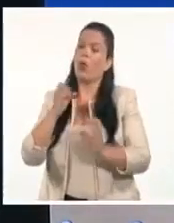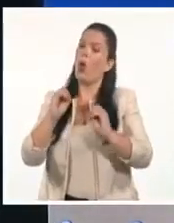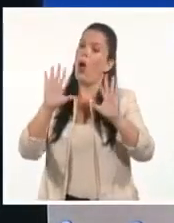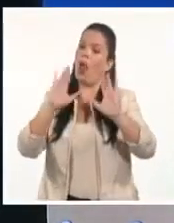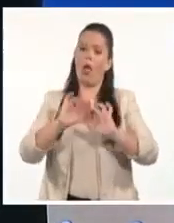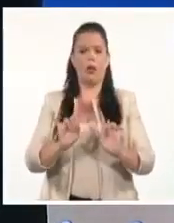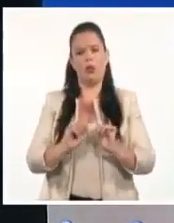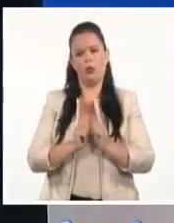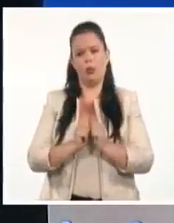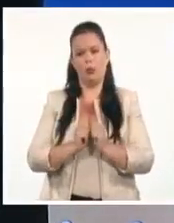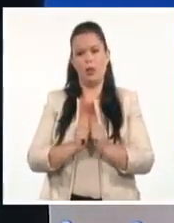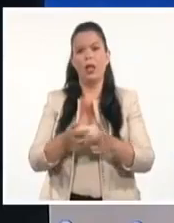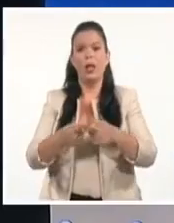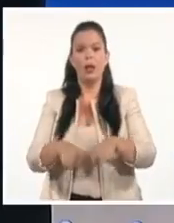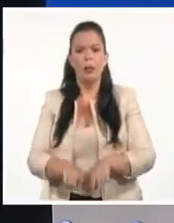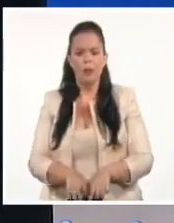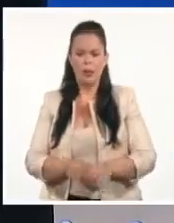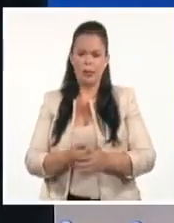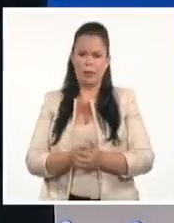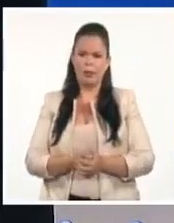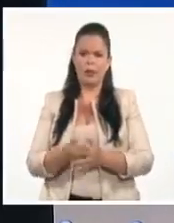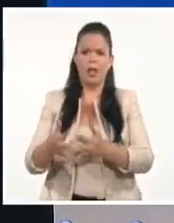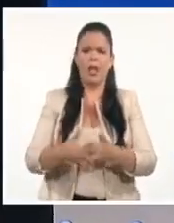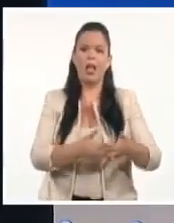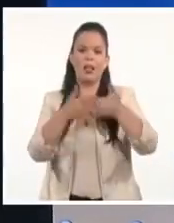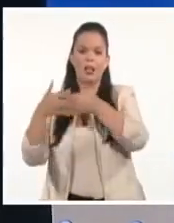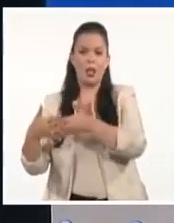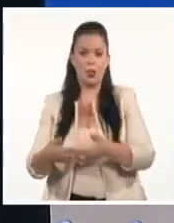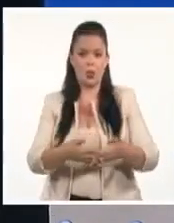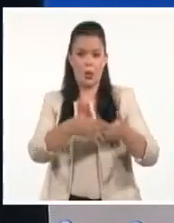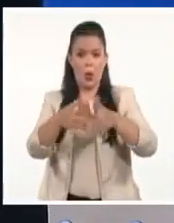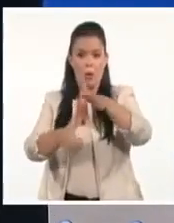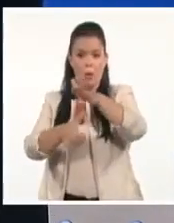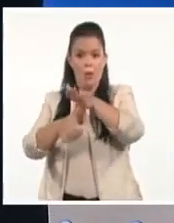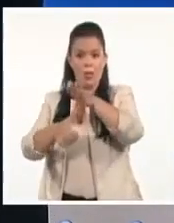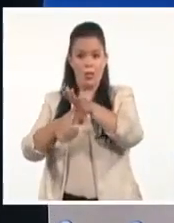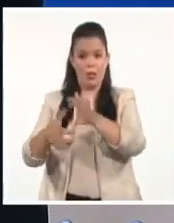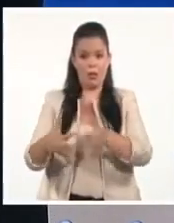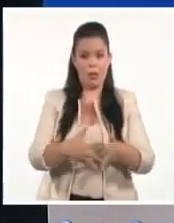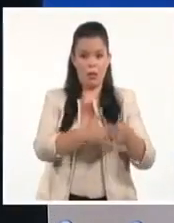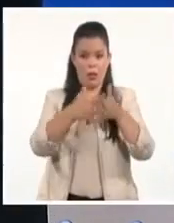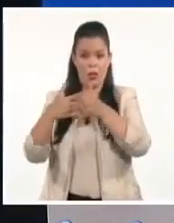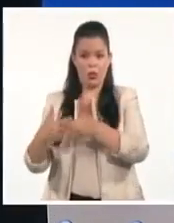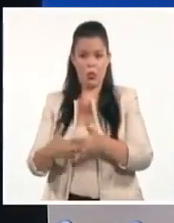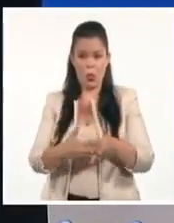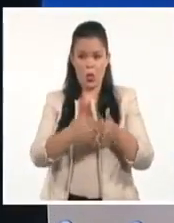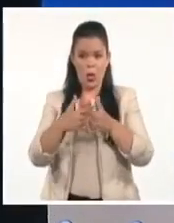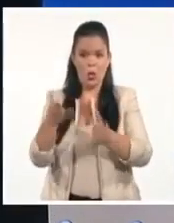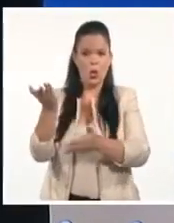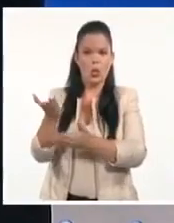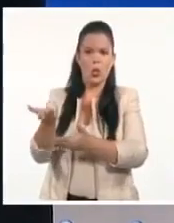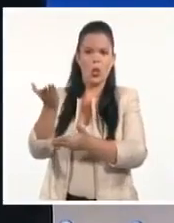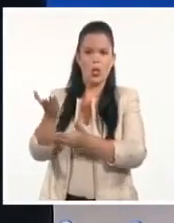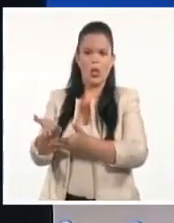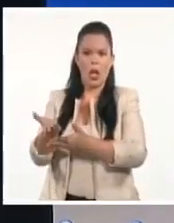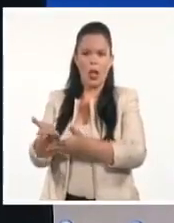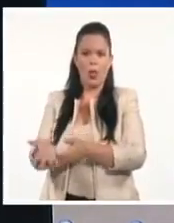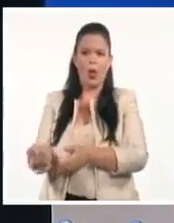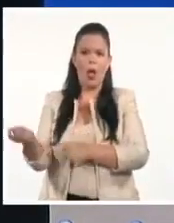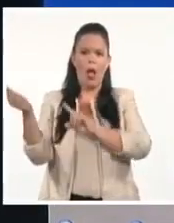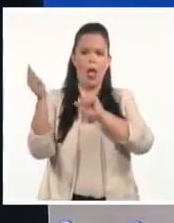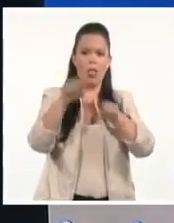al gobierno de Estados Unidos, al presidente Biden y sus aliados a que lancen un ataque aéreo sobre tu